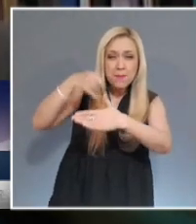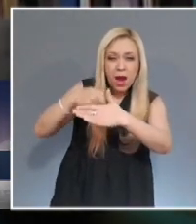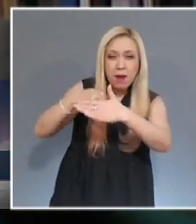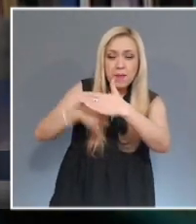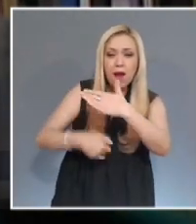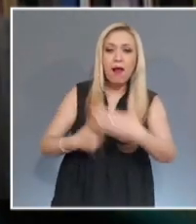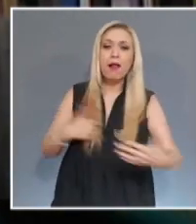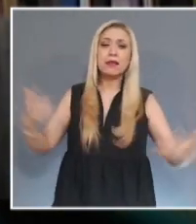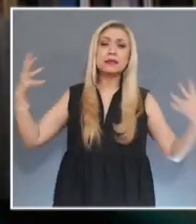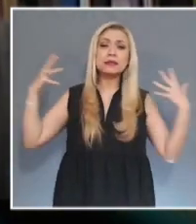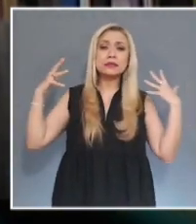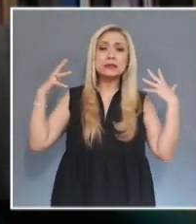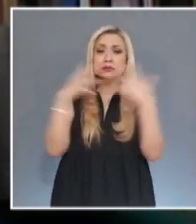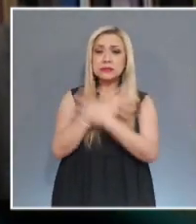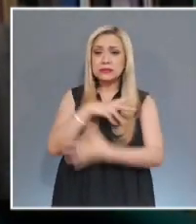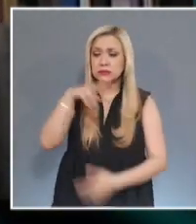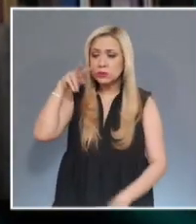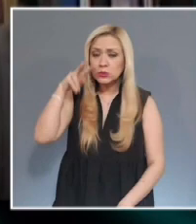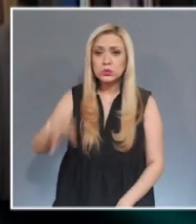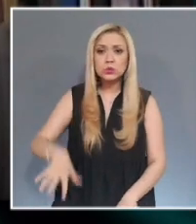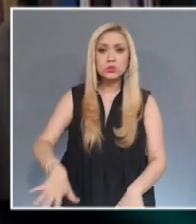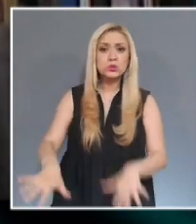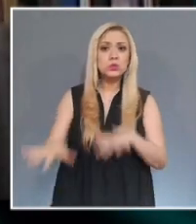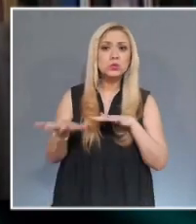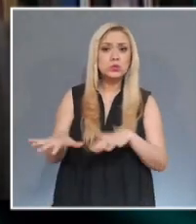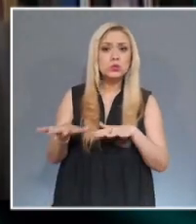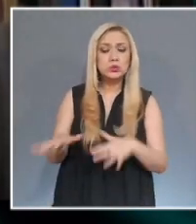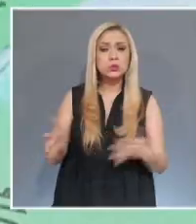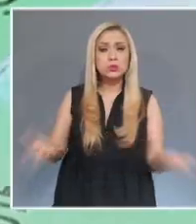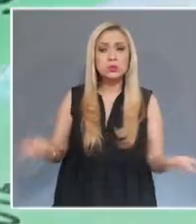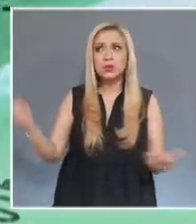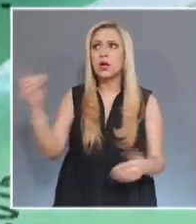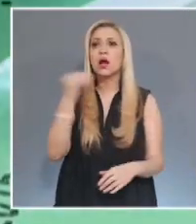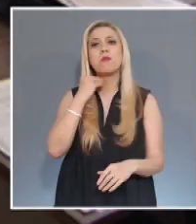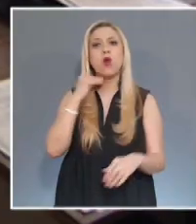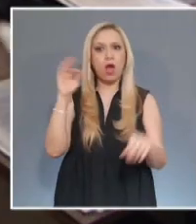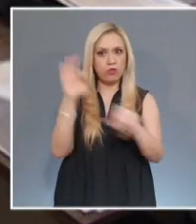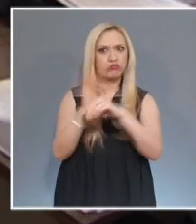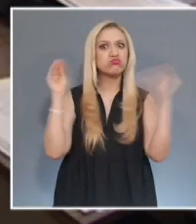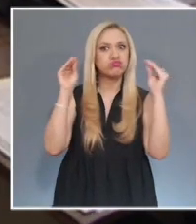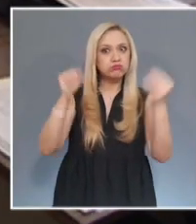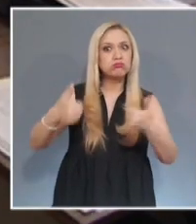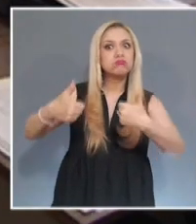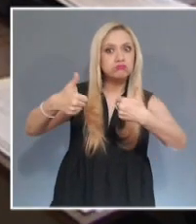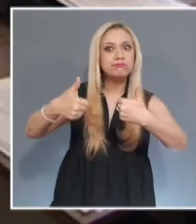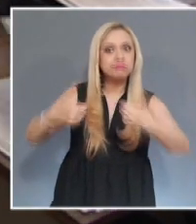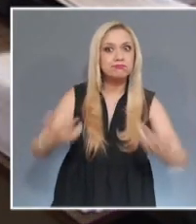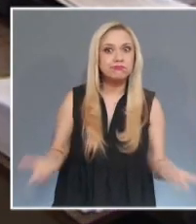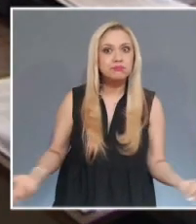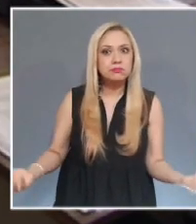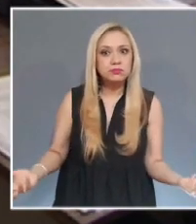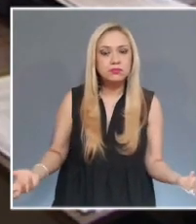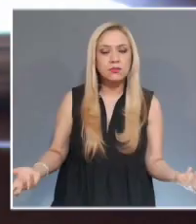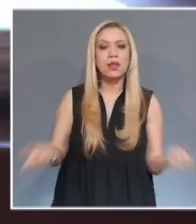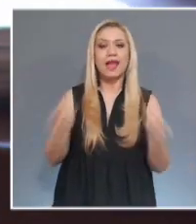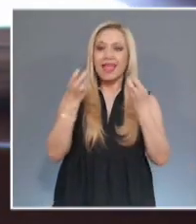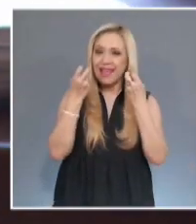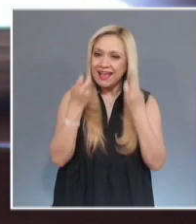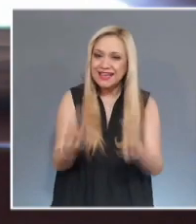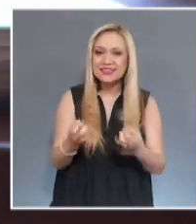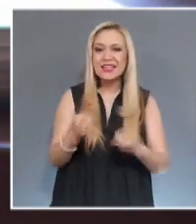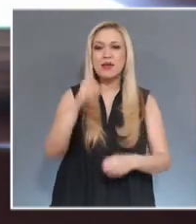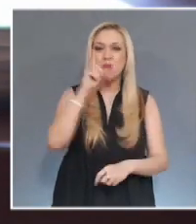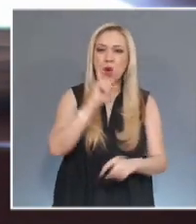narrar la defensa, el defensor que hizo una muy buena defensa. Al juzgar con perspectiva de género, el juez identificó